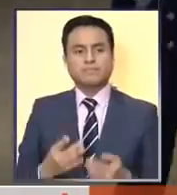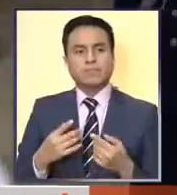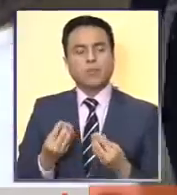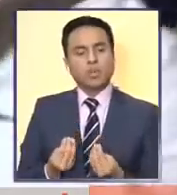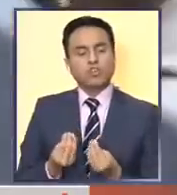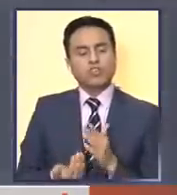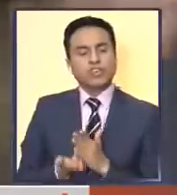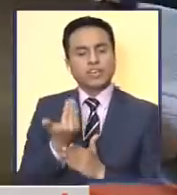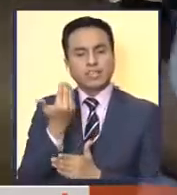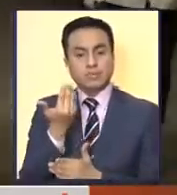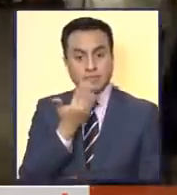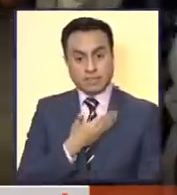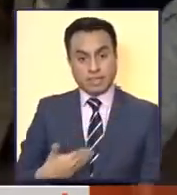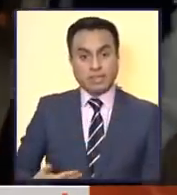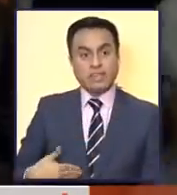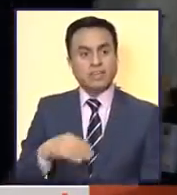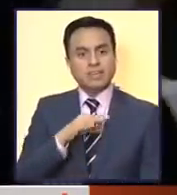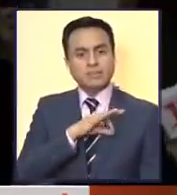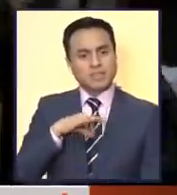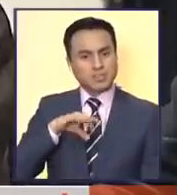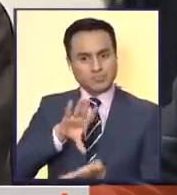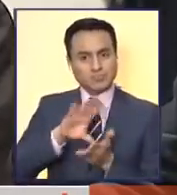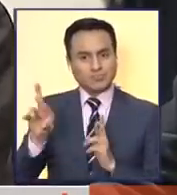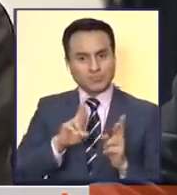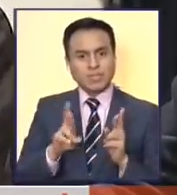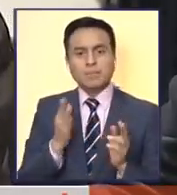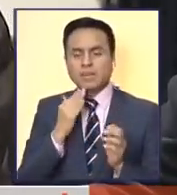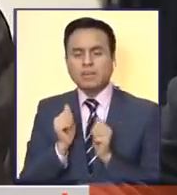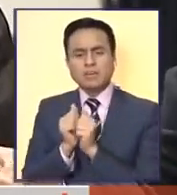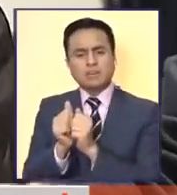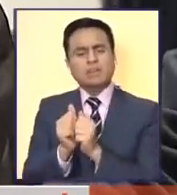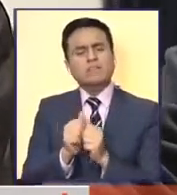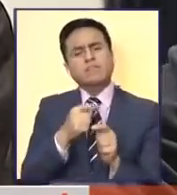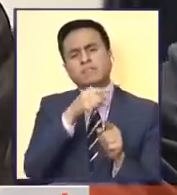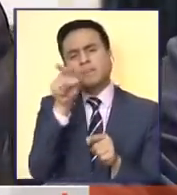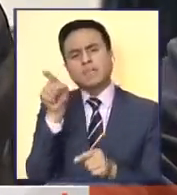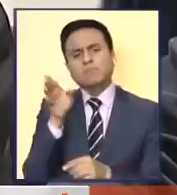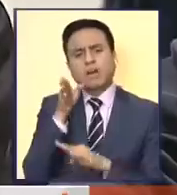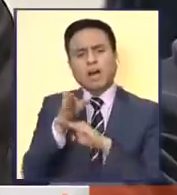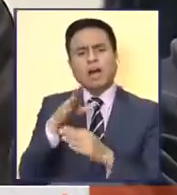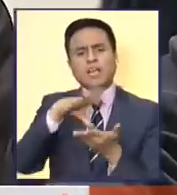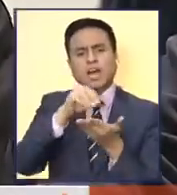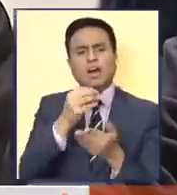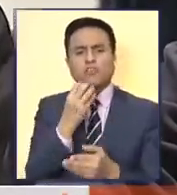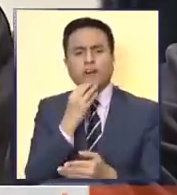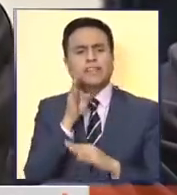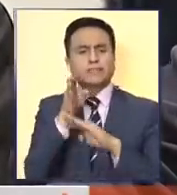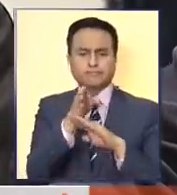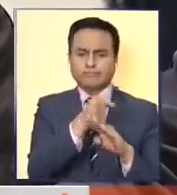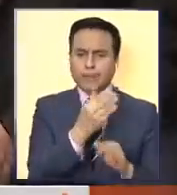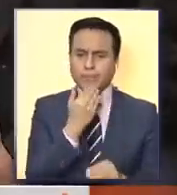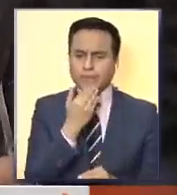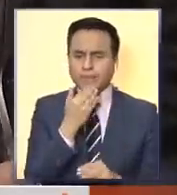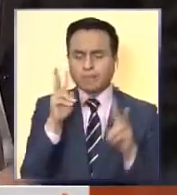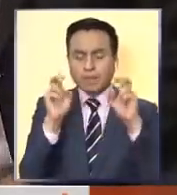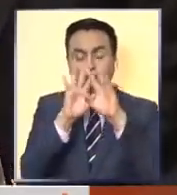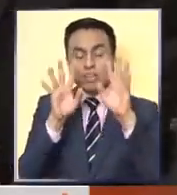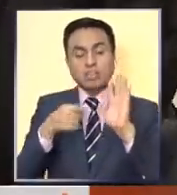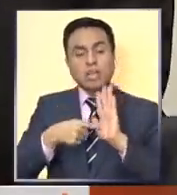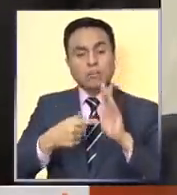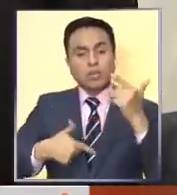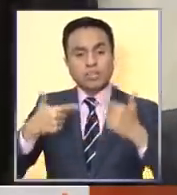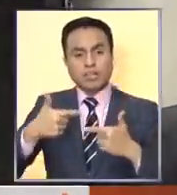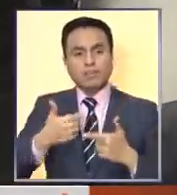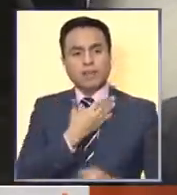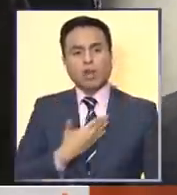El presidente, el canciller, también estará este fin de semana en diferentes actividades en Arica y en Antofagasta, en una clara señal política para